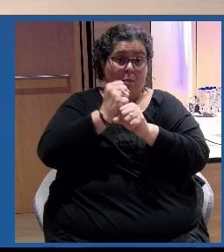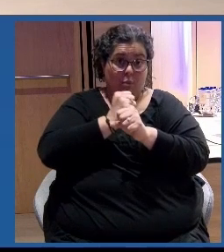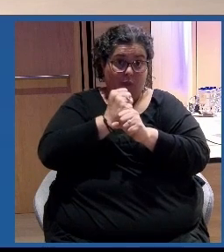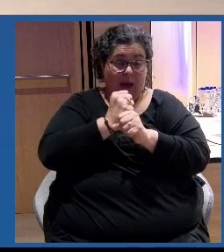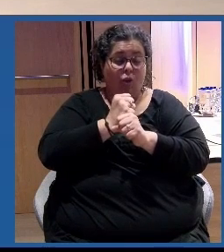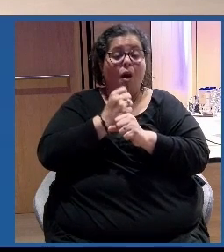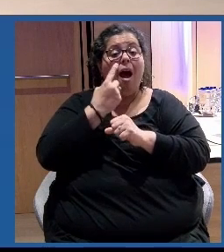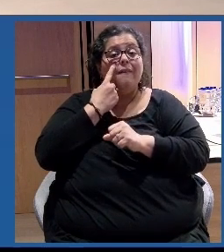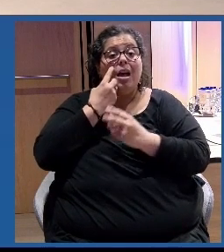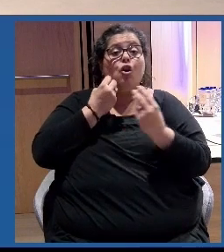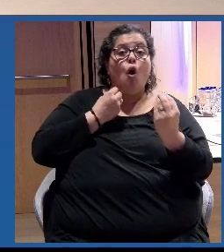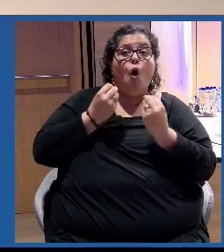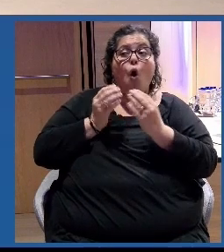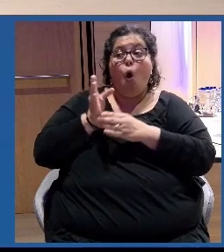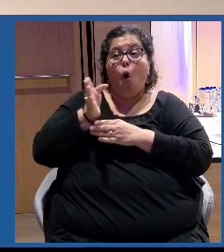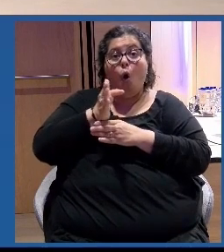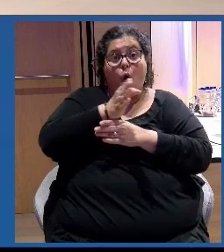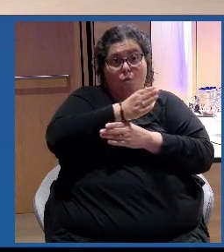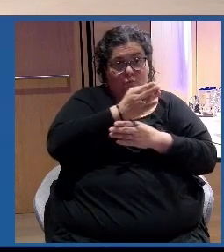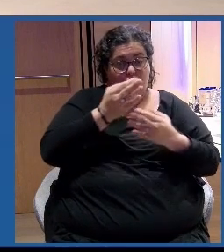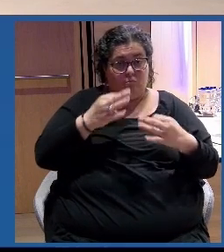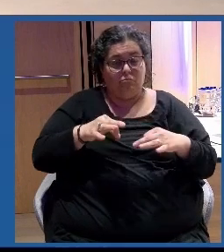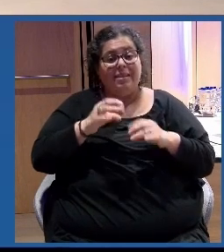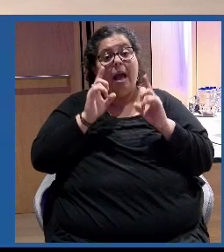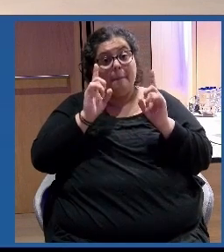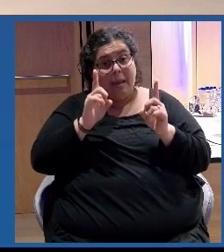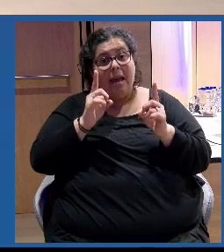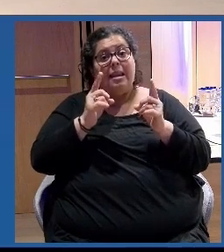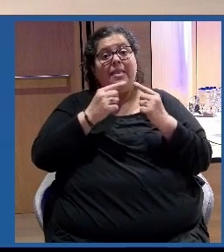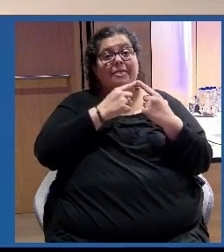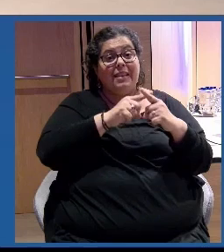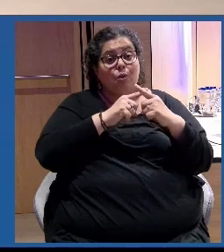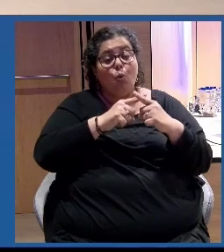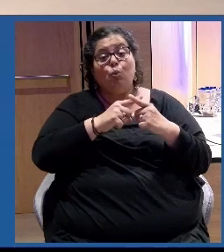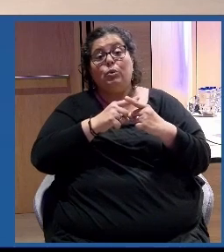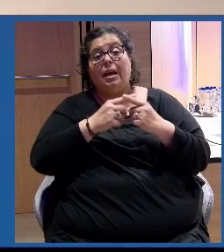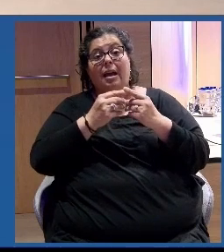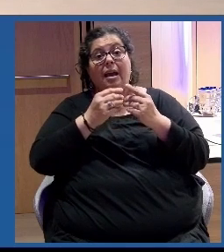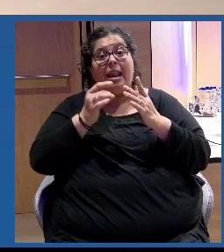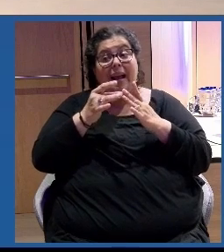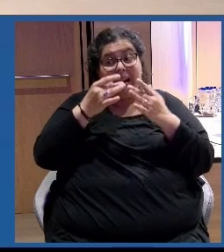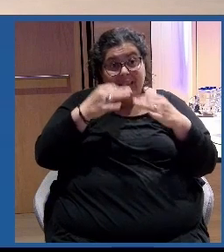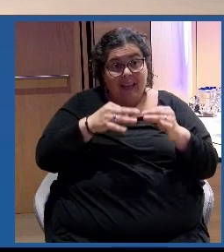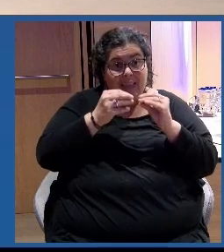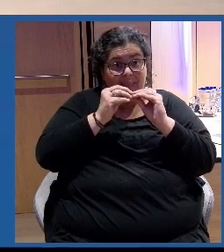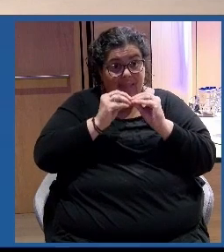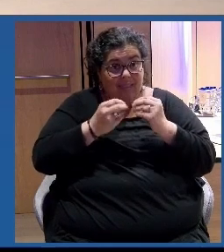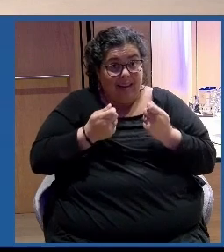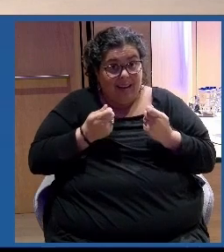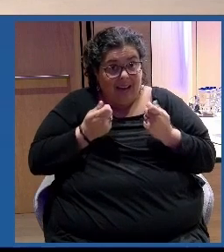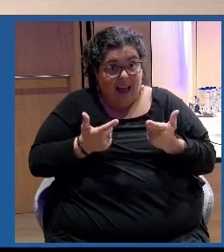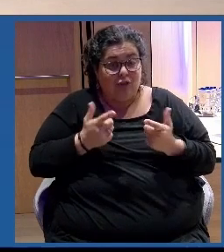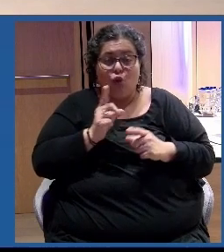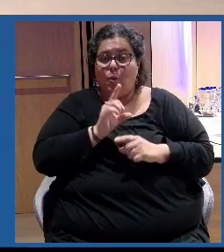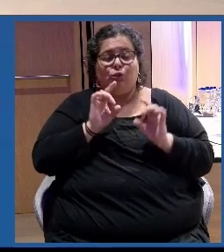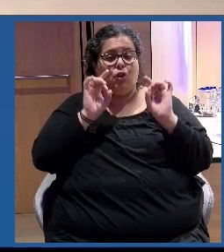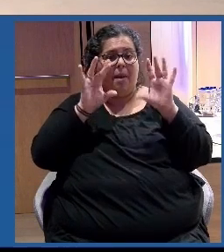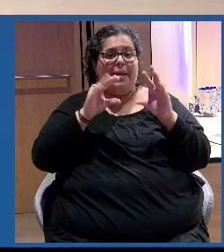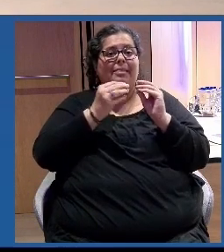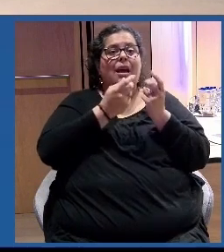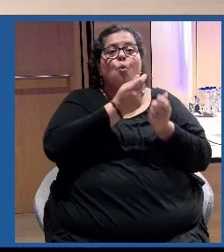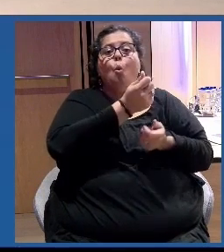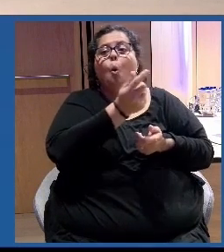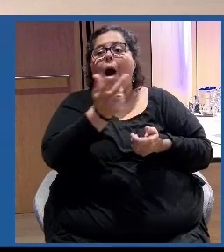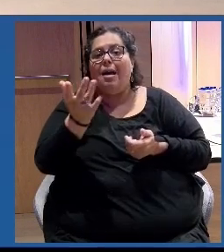las tendencias, también discutir en términos cualitativos el gasto, no solo el análisis cuantitativo de las